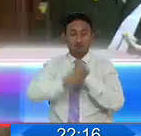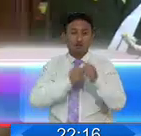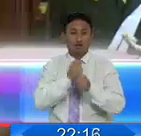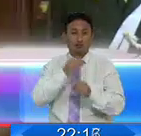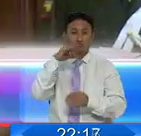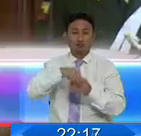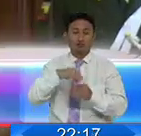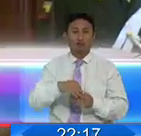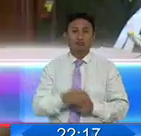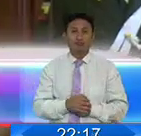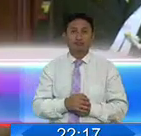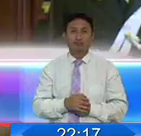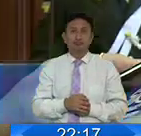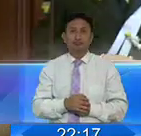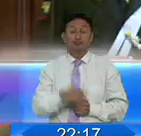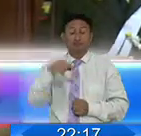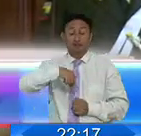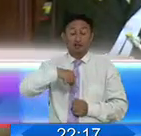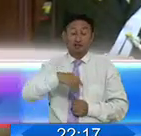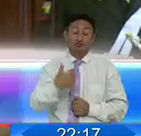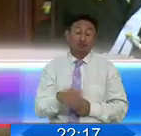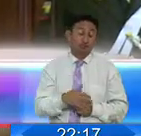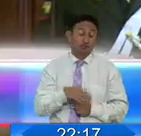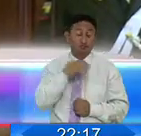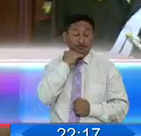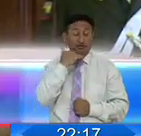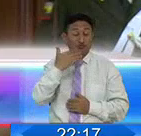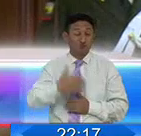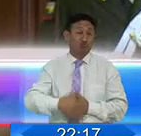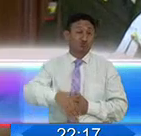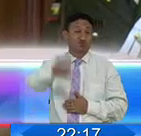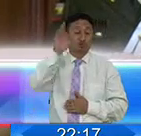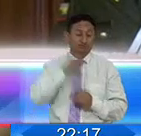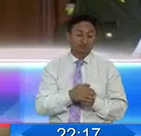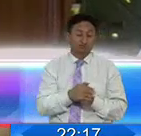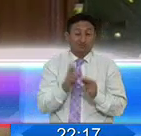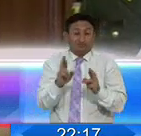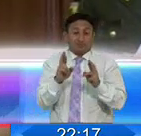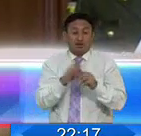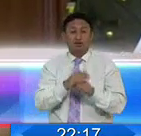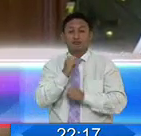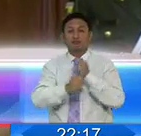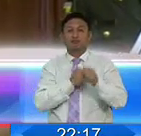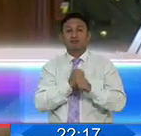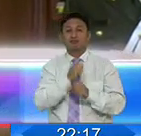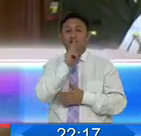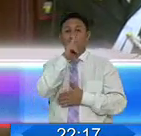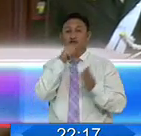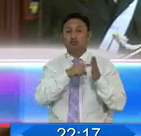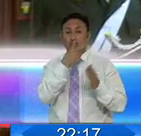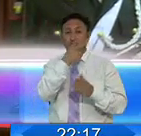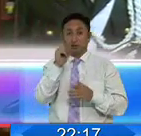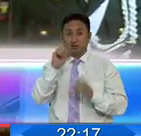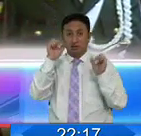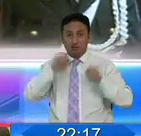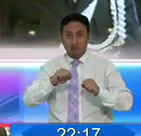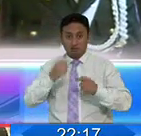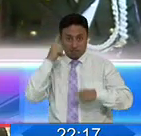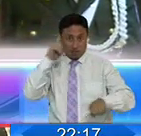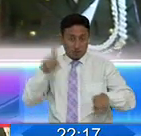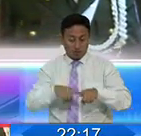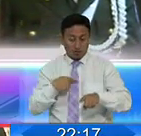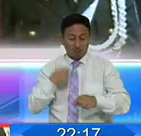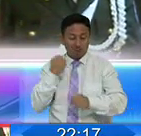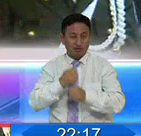nosotros tenemos mucho que hacer en legislación en favor del país y ojalá que el 2020 nos encuentra con esa predisposición de